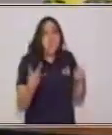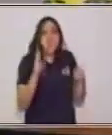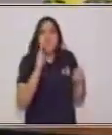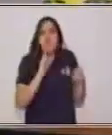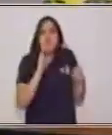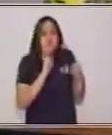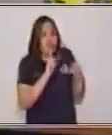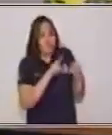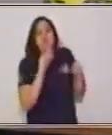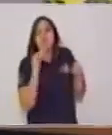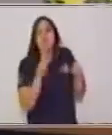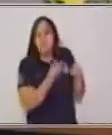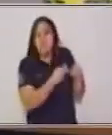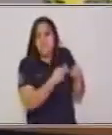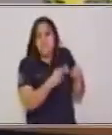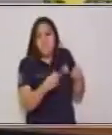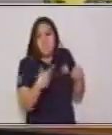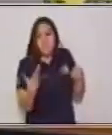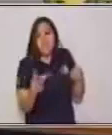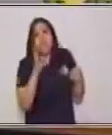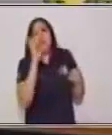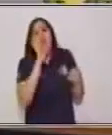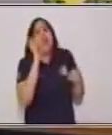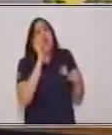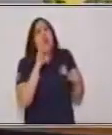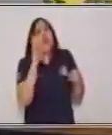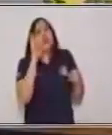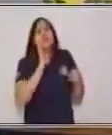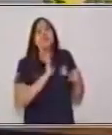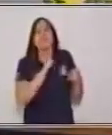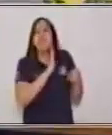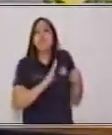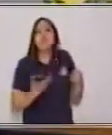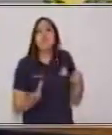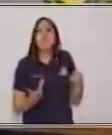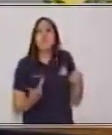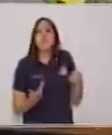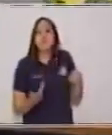jóvenes de bachillerato? ¿Qué fue lo escrito por los jóvenes de bachillerato?